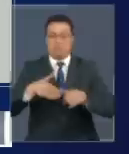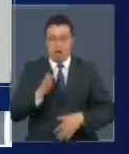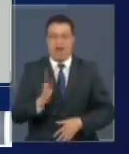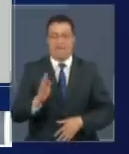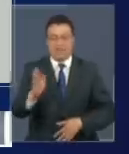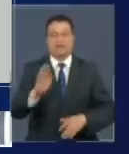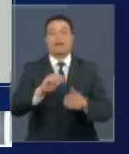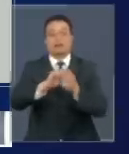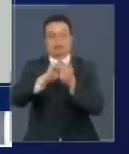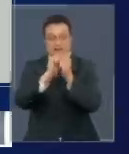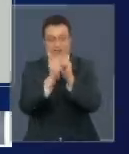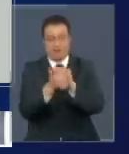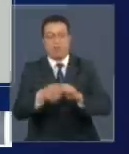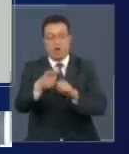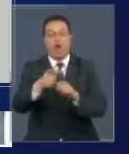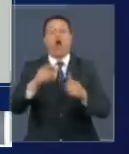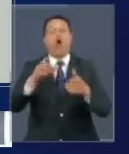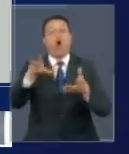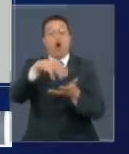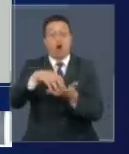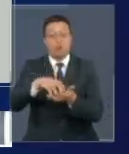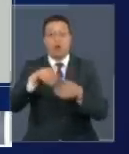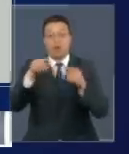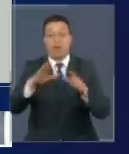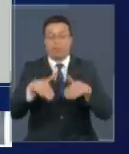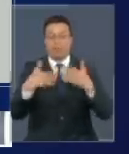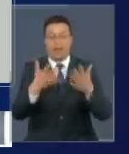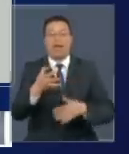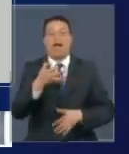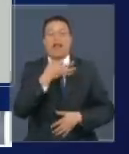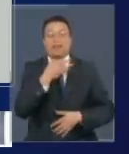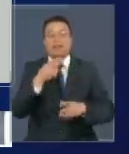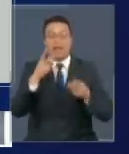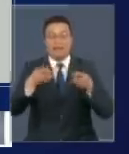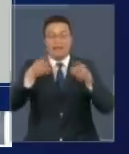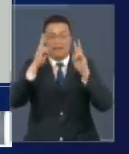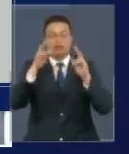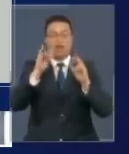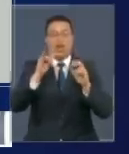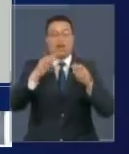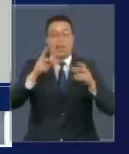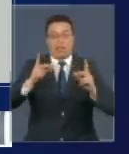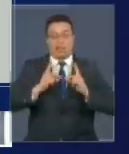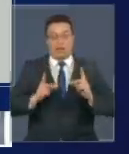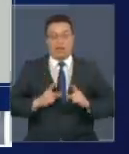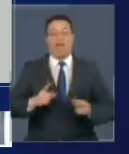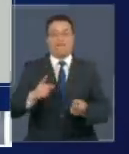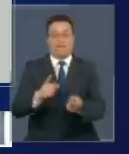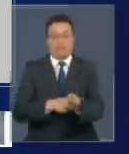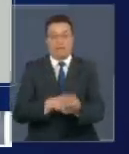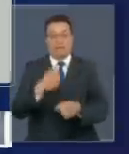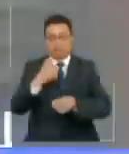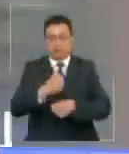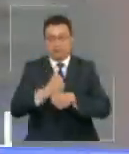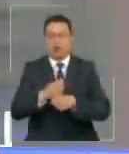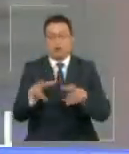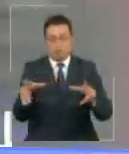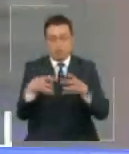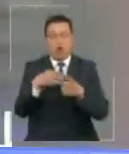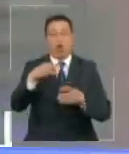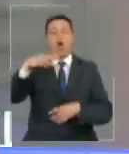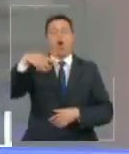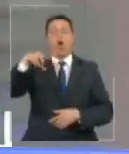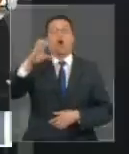avanzando y transformando la comuna para garantizar más derechos y dignidad a nuestras familias. Vamos a seguir trabajando para seguir siendo comuna